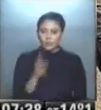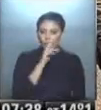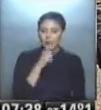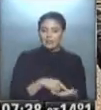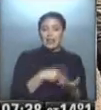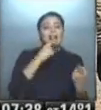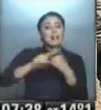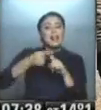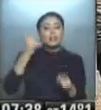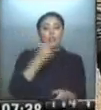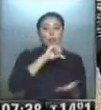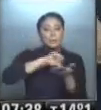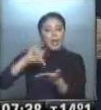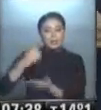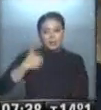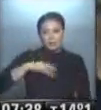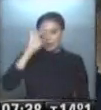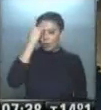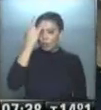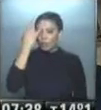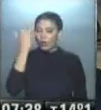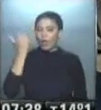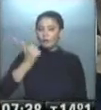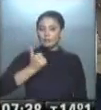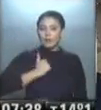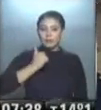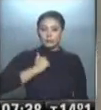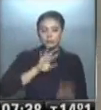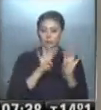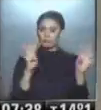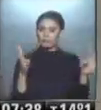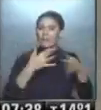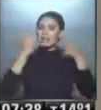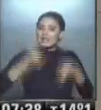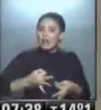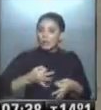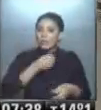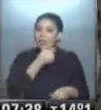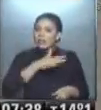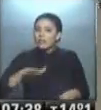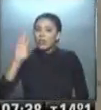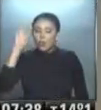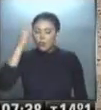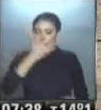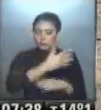relaciones bilaterales se tensan, la prefectura montó un fuerte operativo de seguridad en las costas del río Uruguay